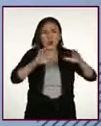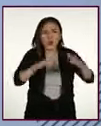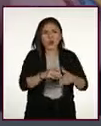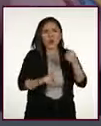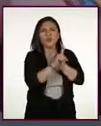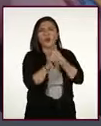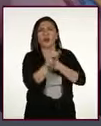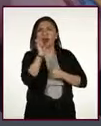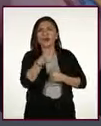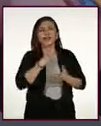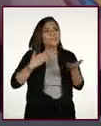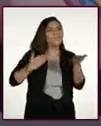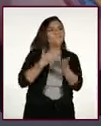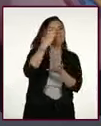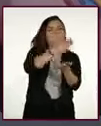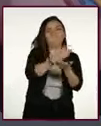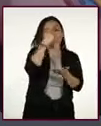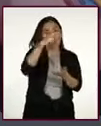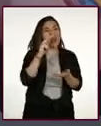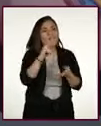las intervenciones que íbamos a hacer a partir